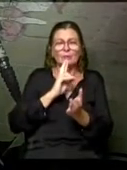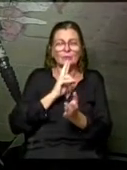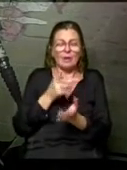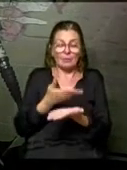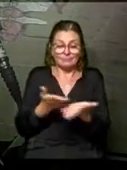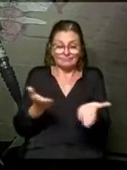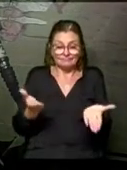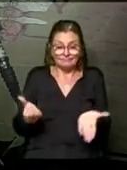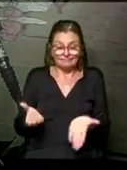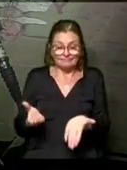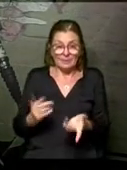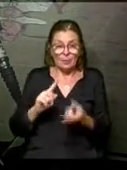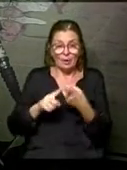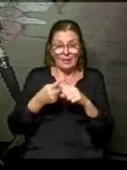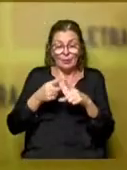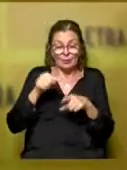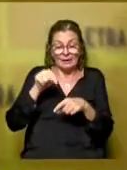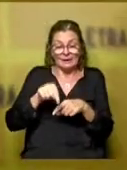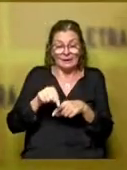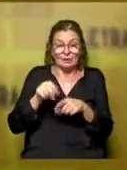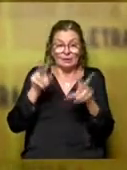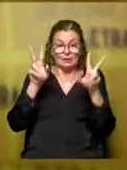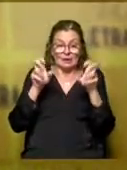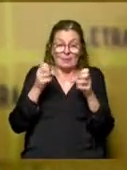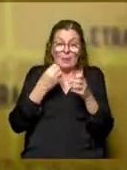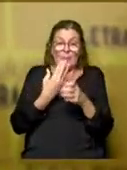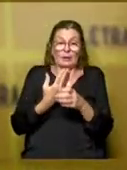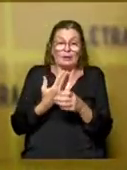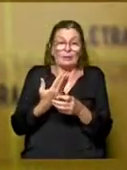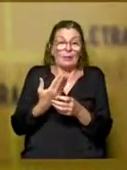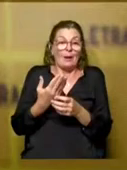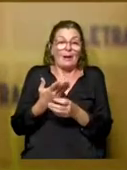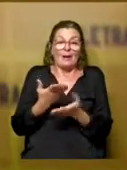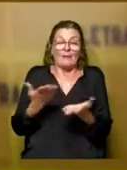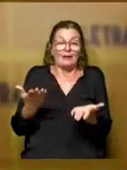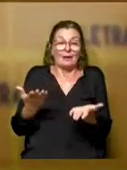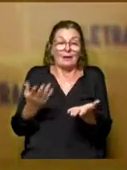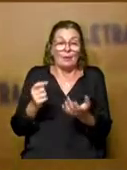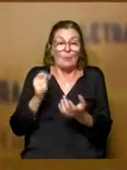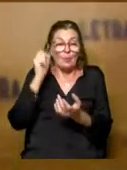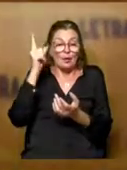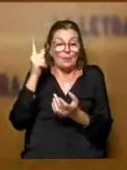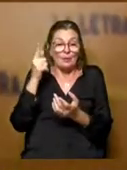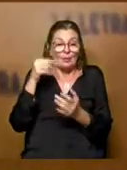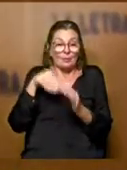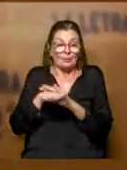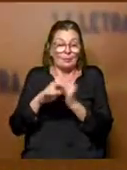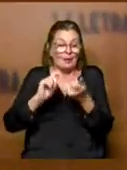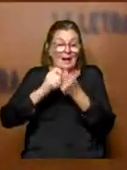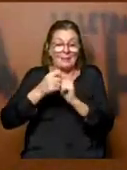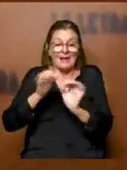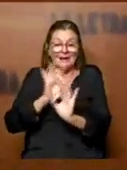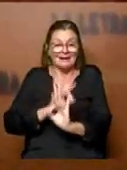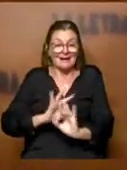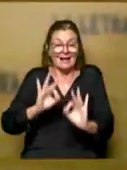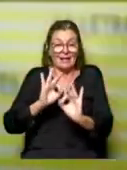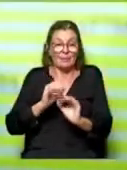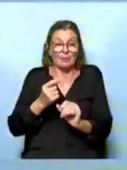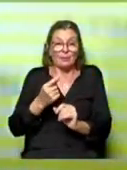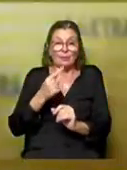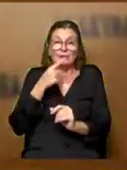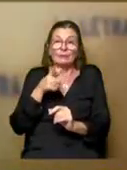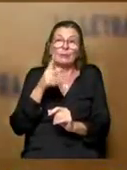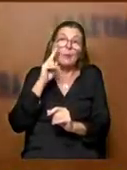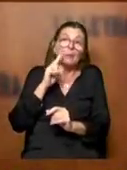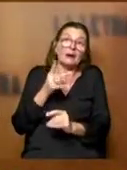Entonces, tenemos que discutir estas cosas porque si no, no vamos a tener la capacidad de influir para cambiarlas. Y vamos a indignarnos con esto,